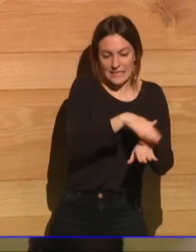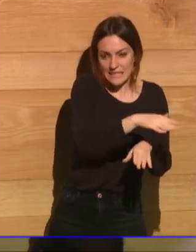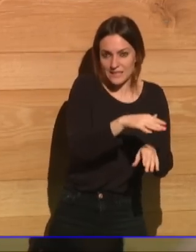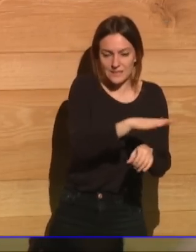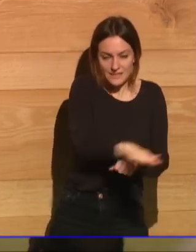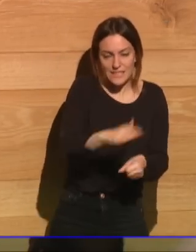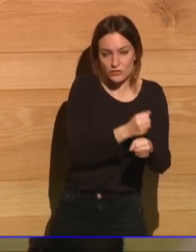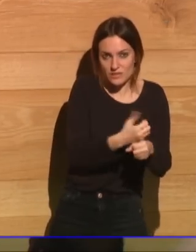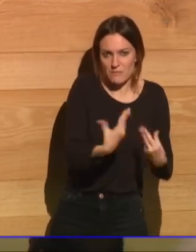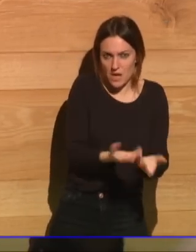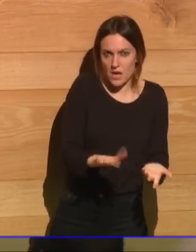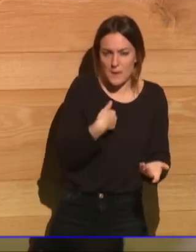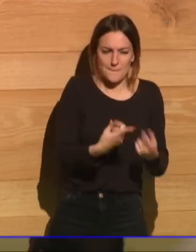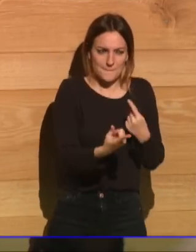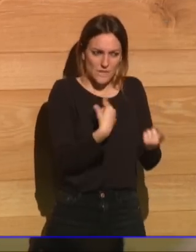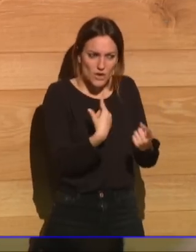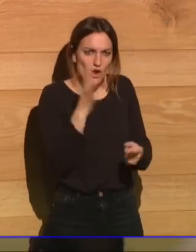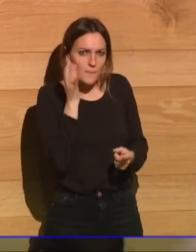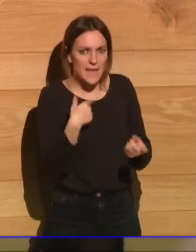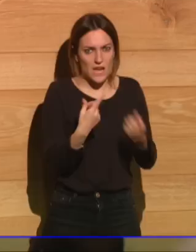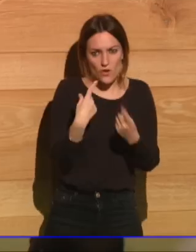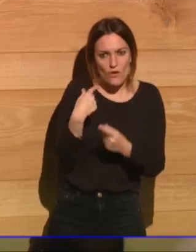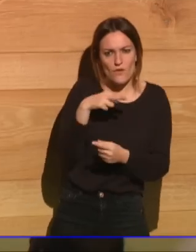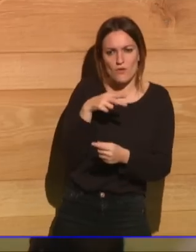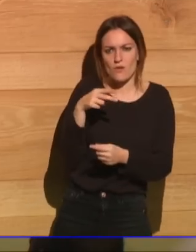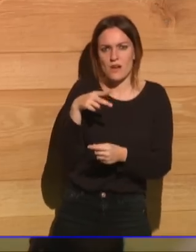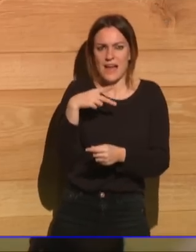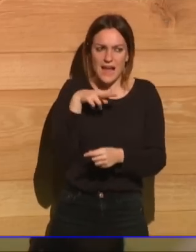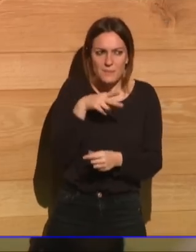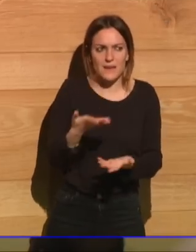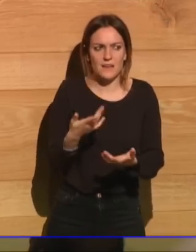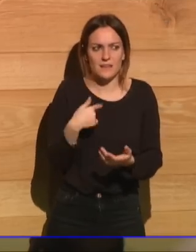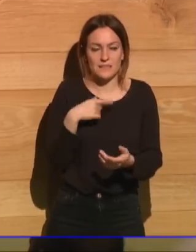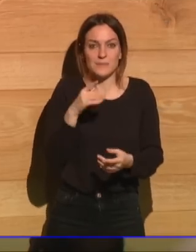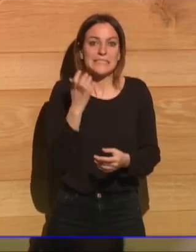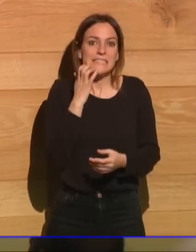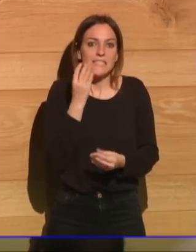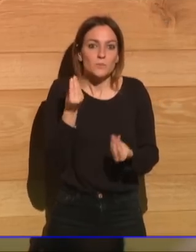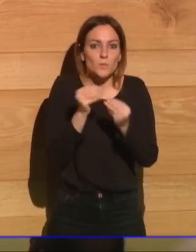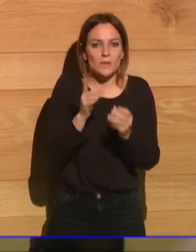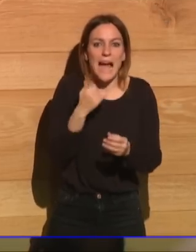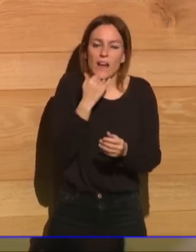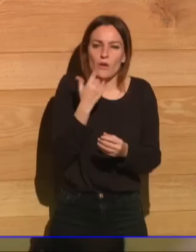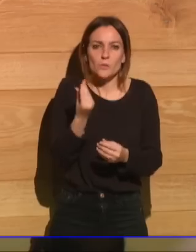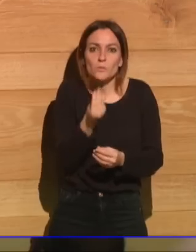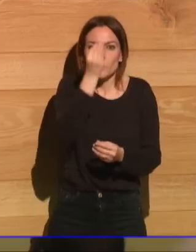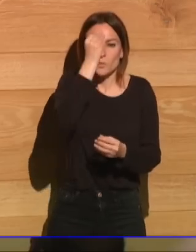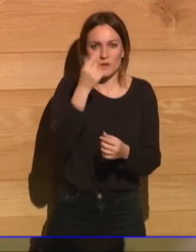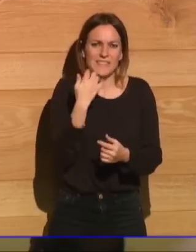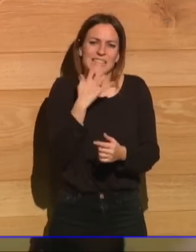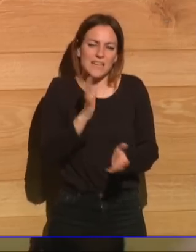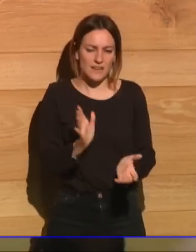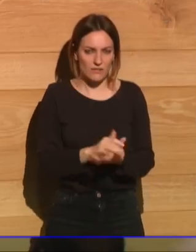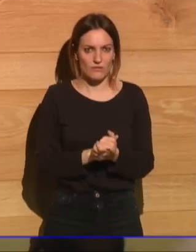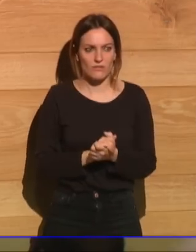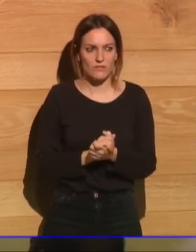hablan de, quiero decir, o sea, de mi novia, de mi pero novio, luego de tiene qué tal. detalle, por o sea, ejemplo, cuando se besan en la frente. Sí, O sea, sí, es una Eso cosa muy casta todo. Sí. Esa